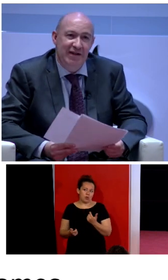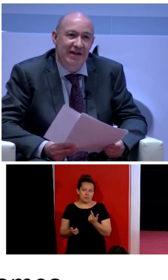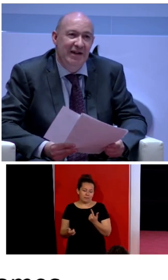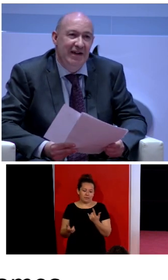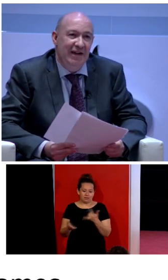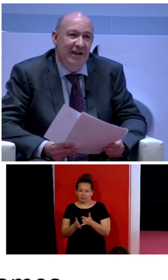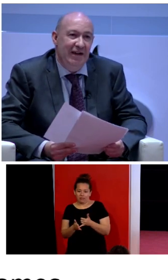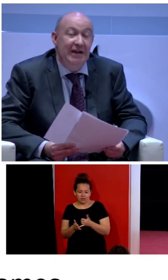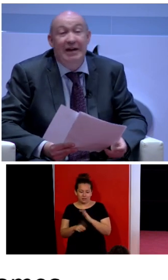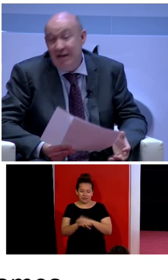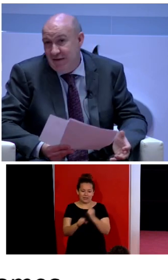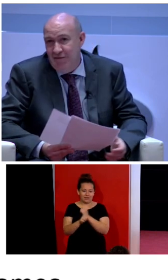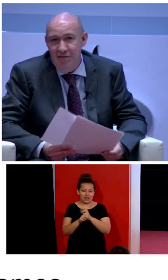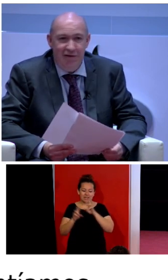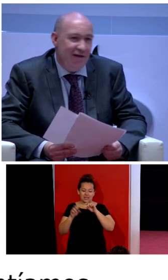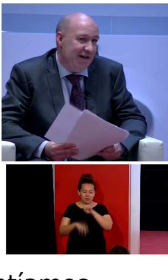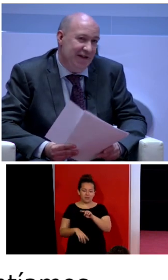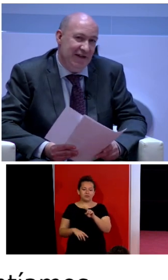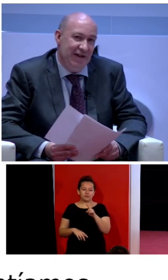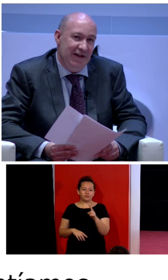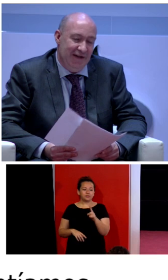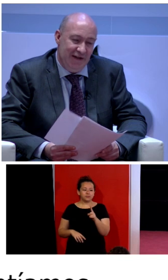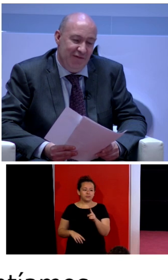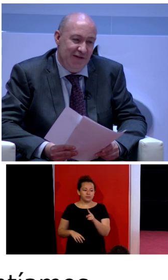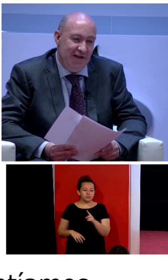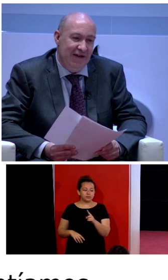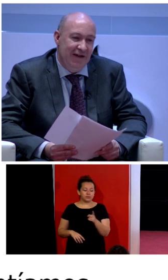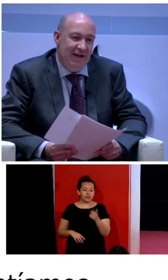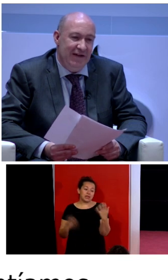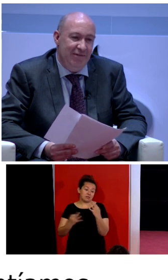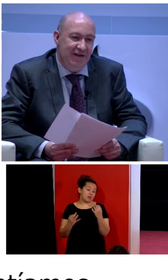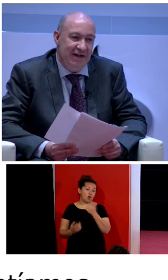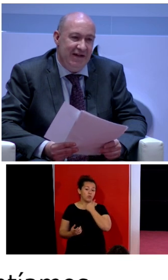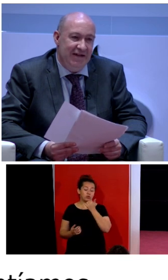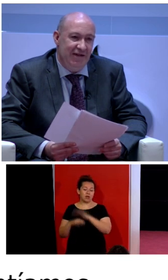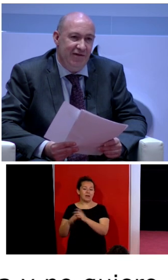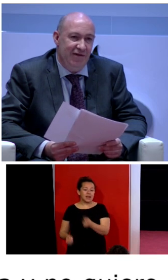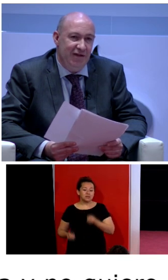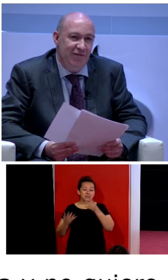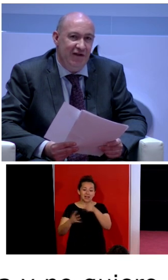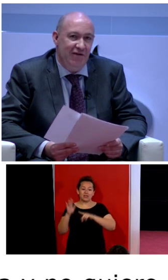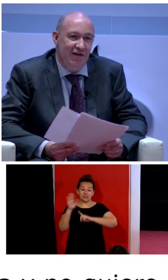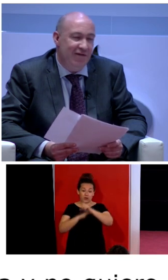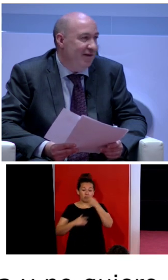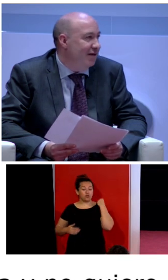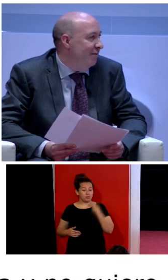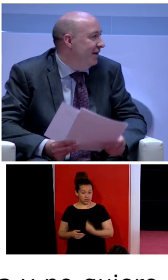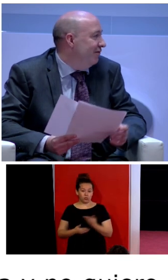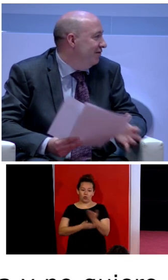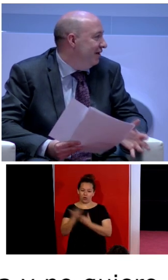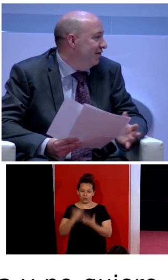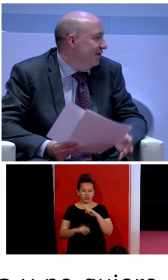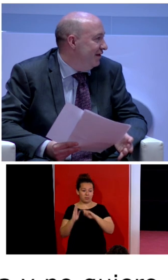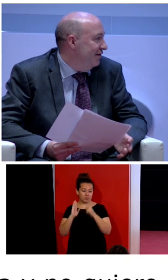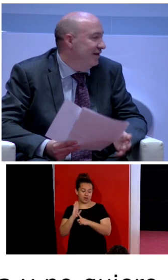esta materia y aquí desde luego no quiero dejar de la oportunidad de expresar que el desarrollo de los mismos, la colaboración de plena